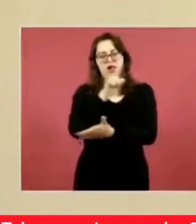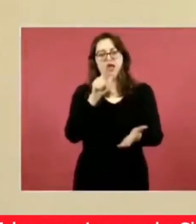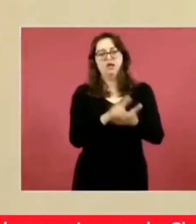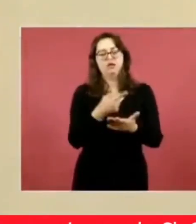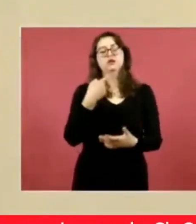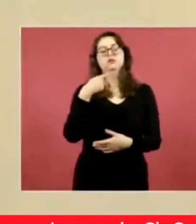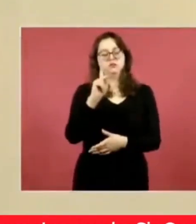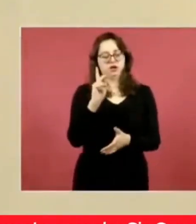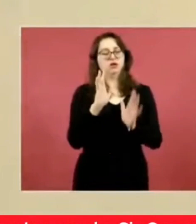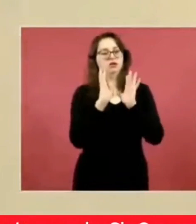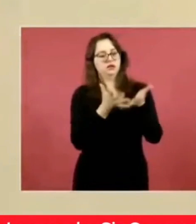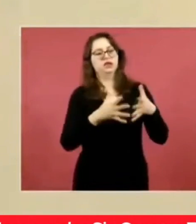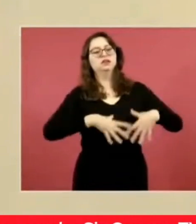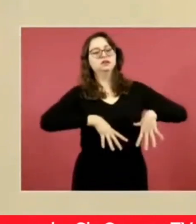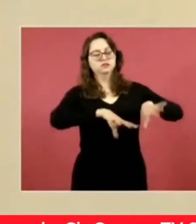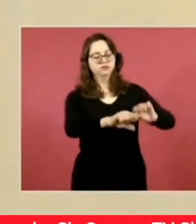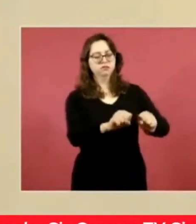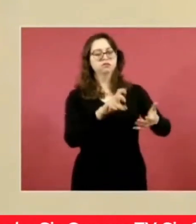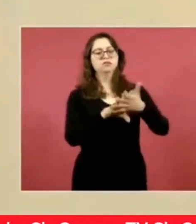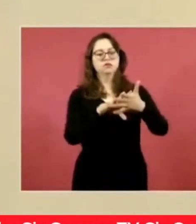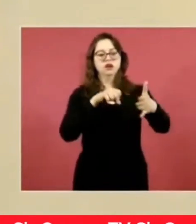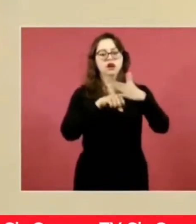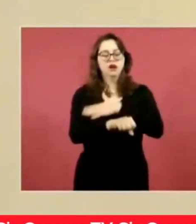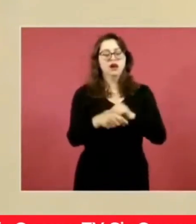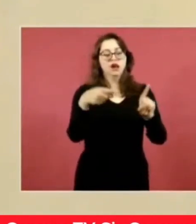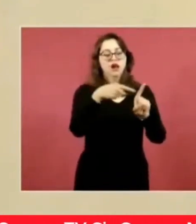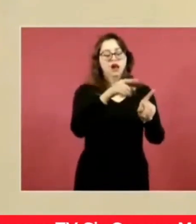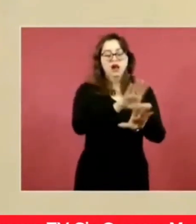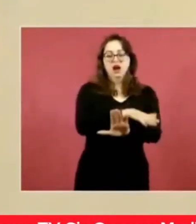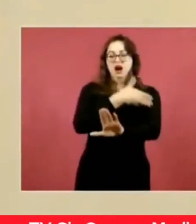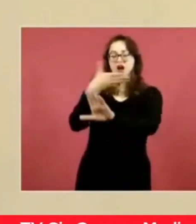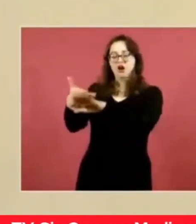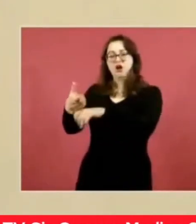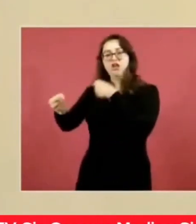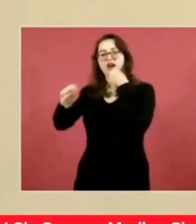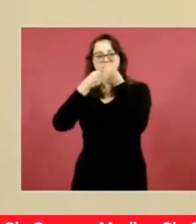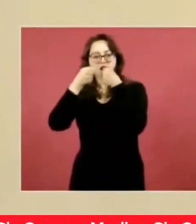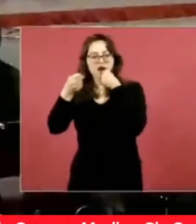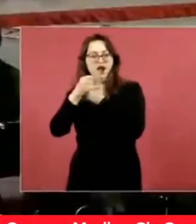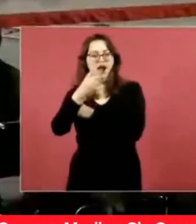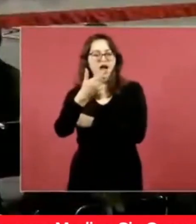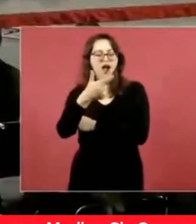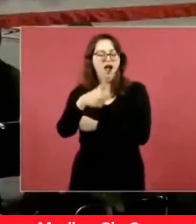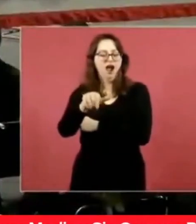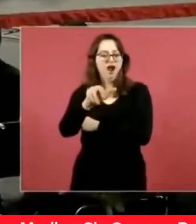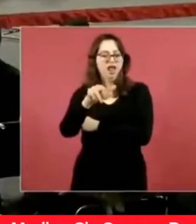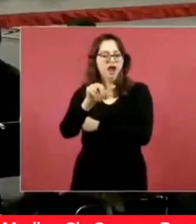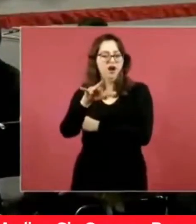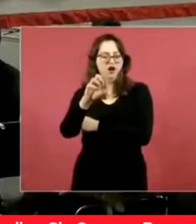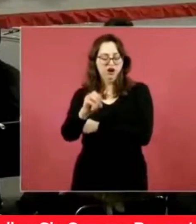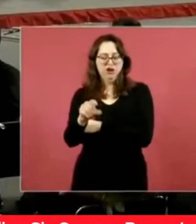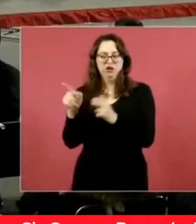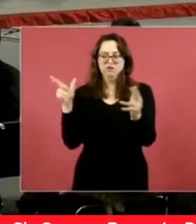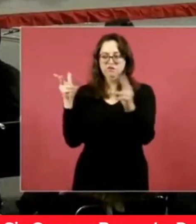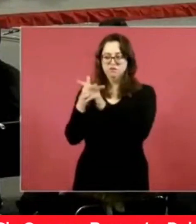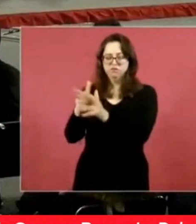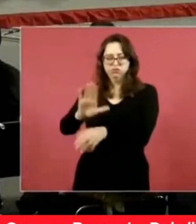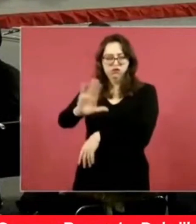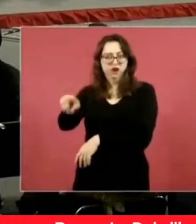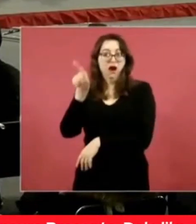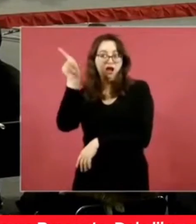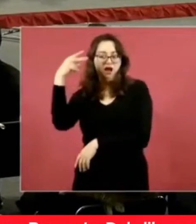de secuestro agravado y homicidio del periodista Gregorio n en hecho ocurrido en cuatzacoalcos